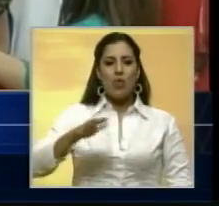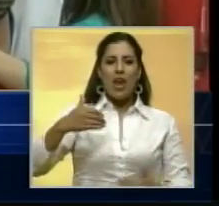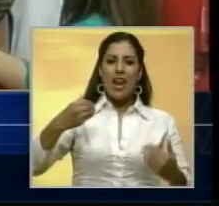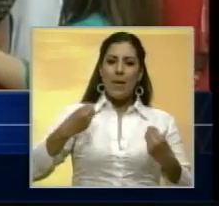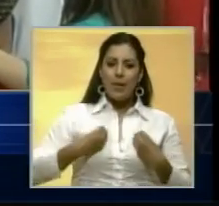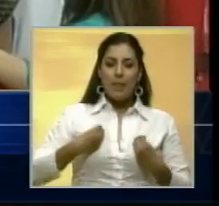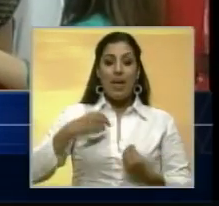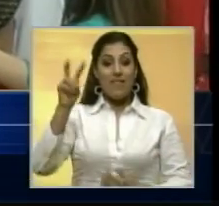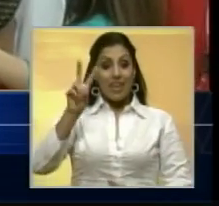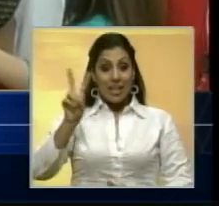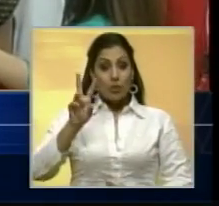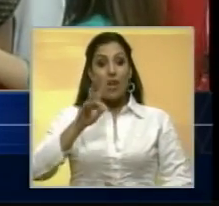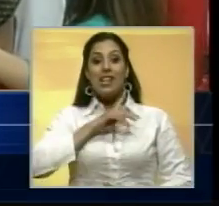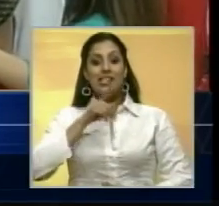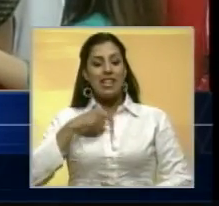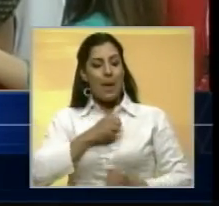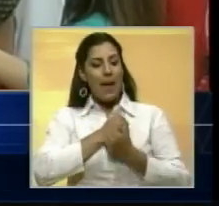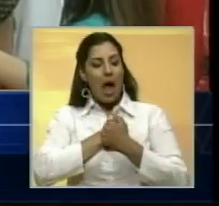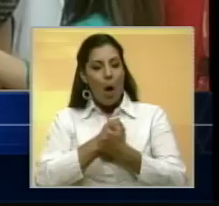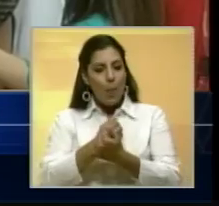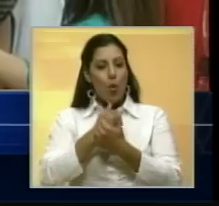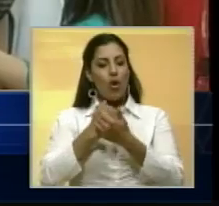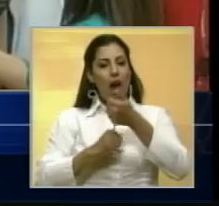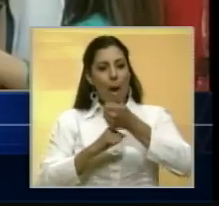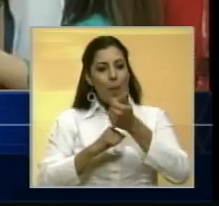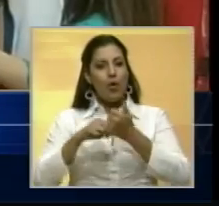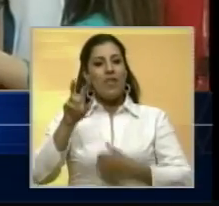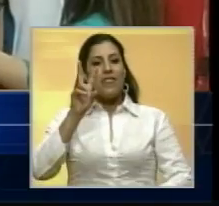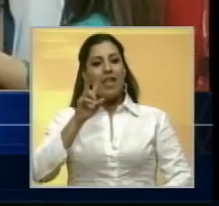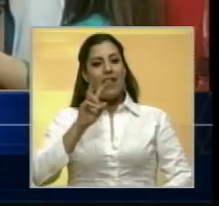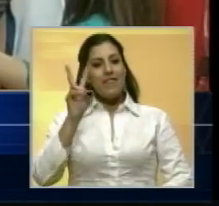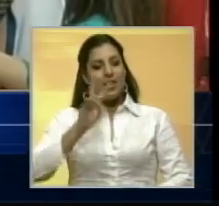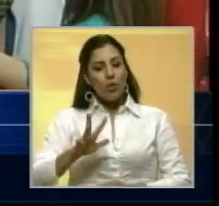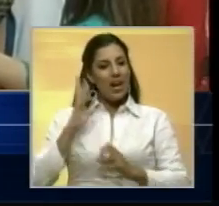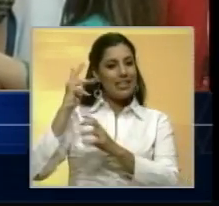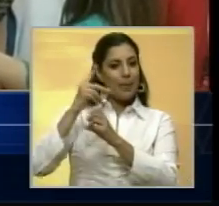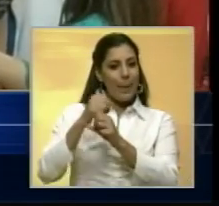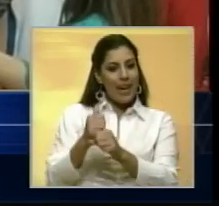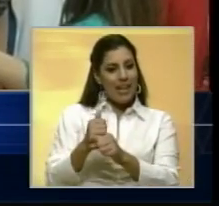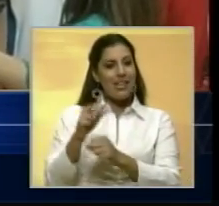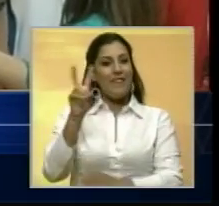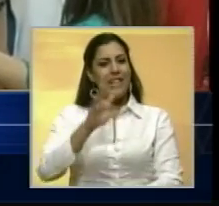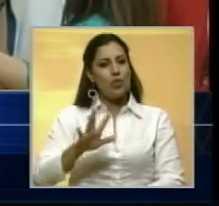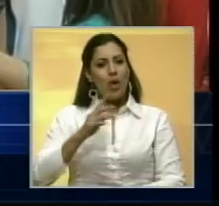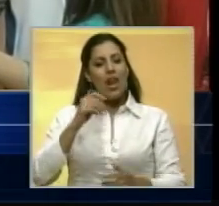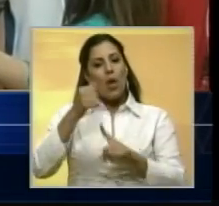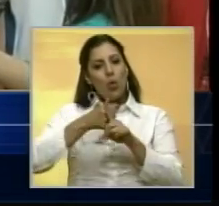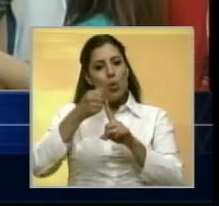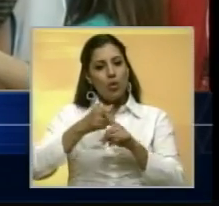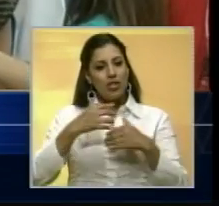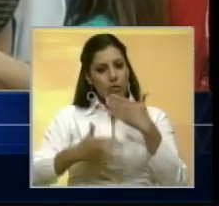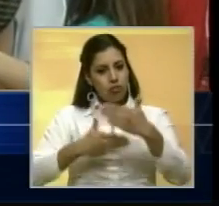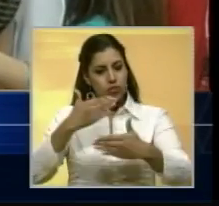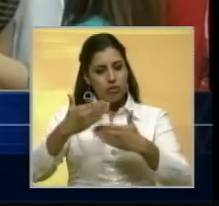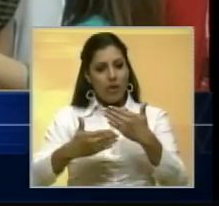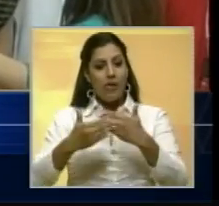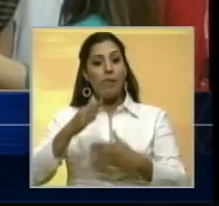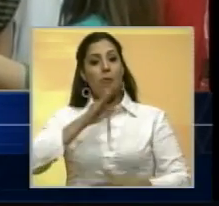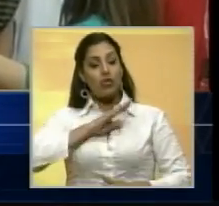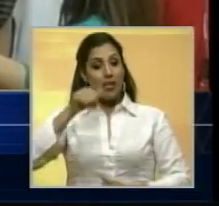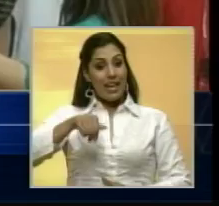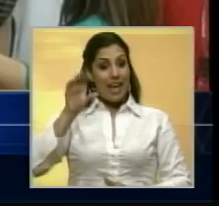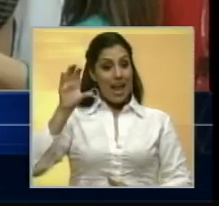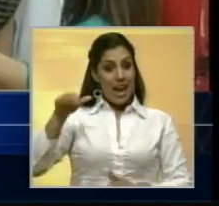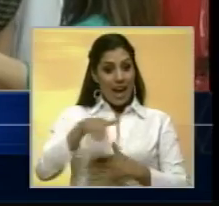Venezuela. Venezuela es amor, Venezuela es solidaridad, Venezuela es esperanza y Venezuela es combate productivo. Estamos en la